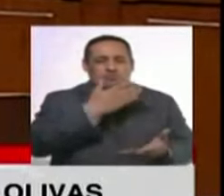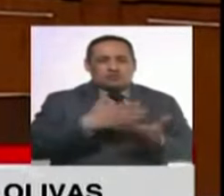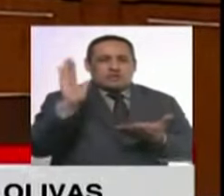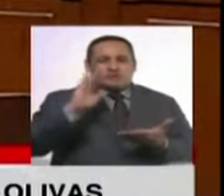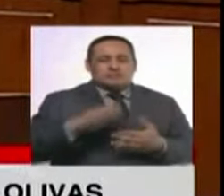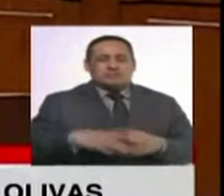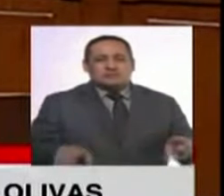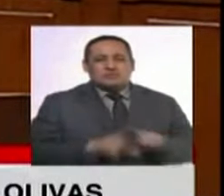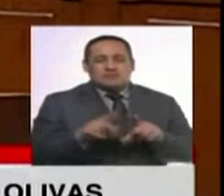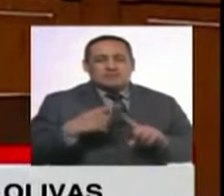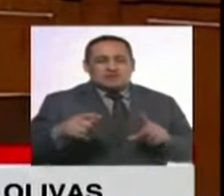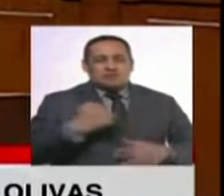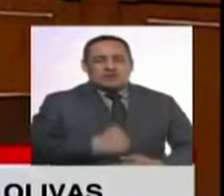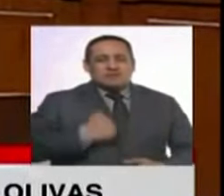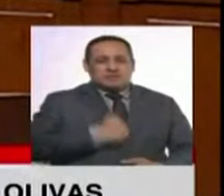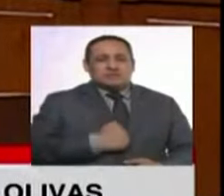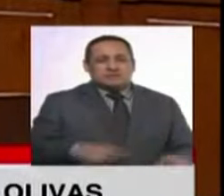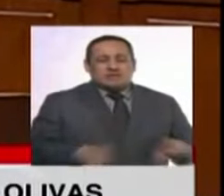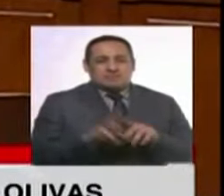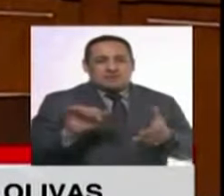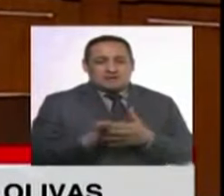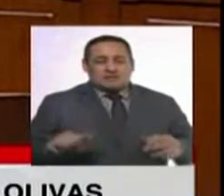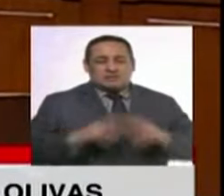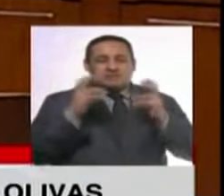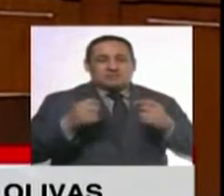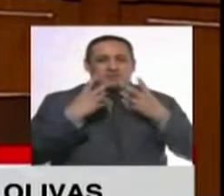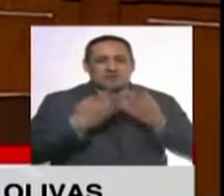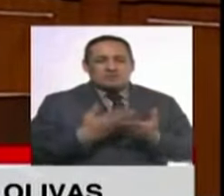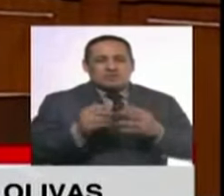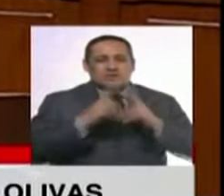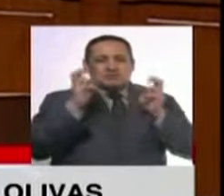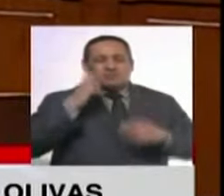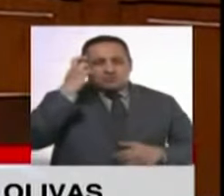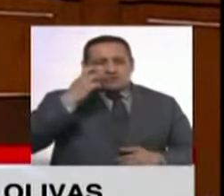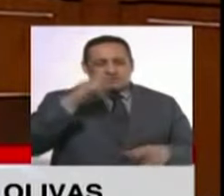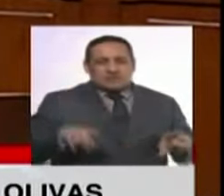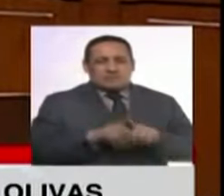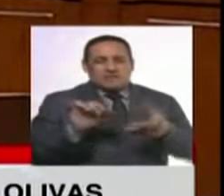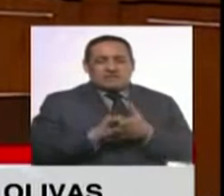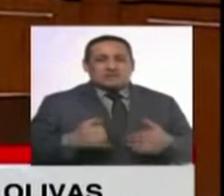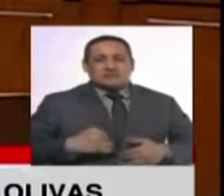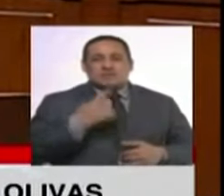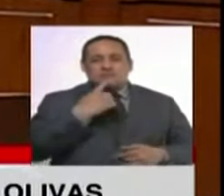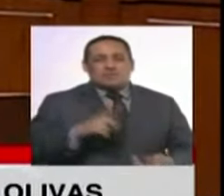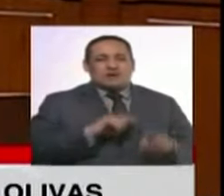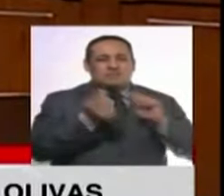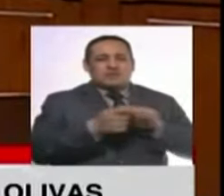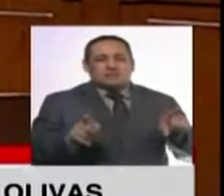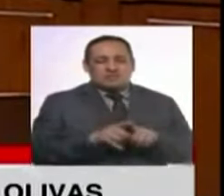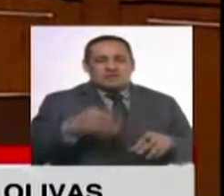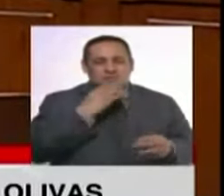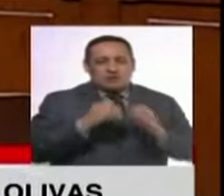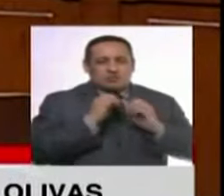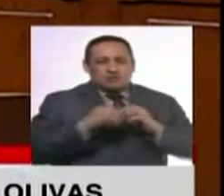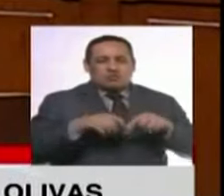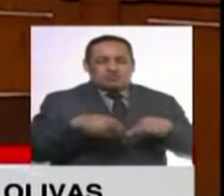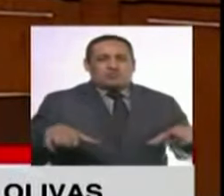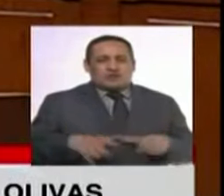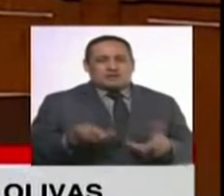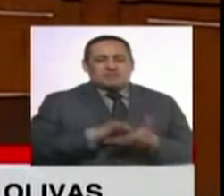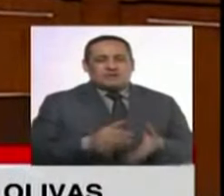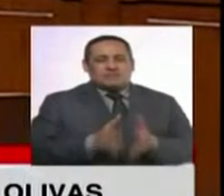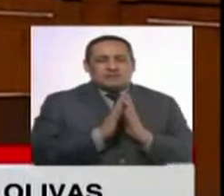pero lamentablemente porque hay temas de coyuntura política es la que estamos vamos a cambiar mejor la modificando las normas